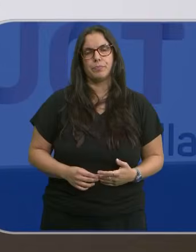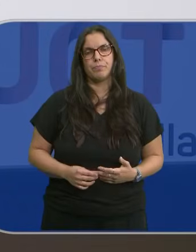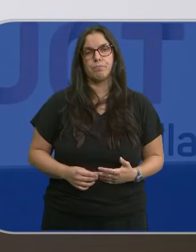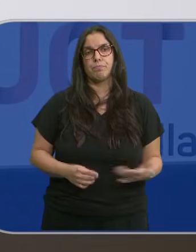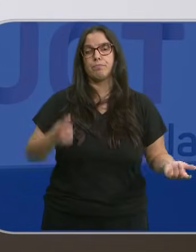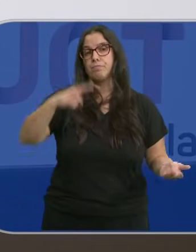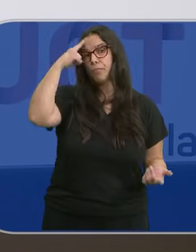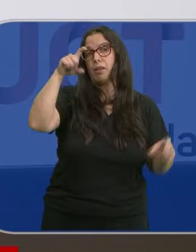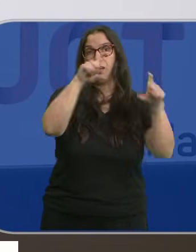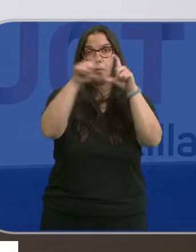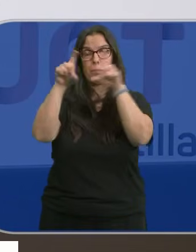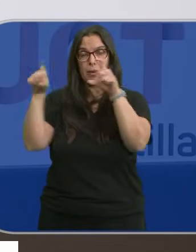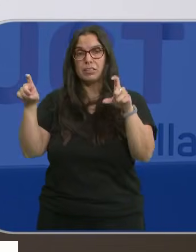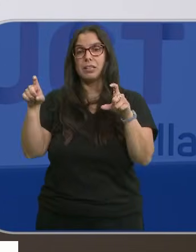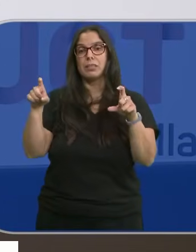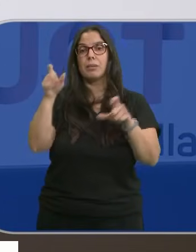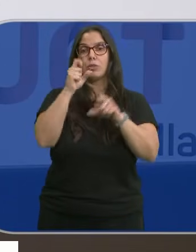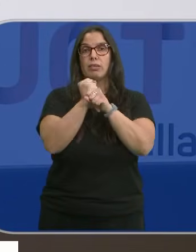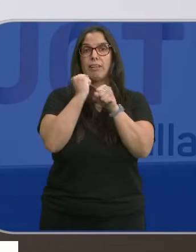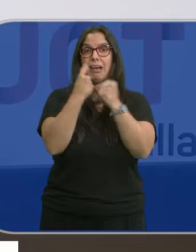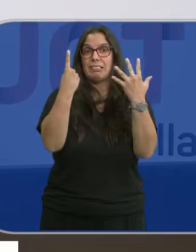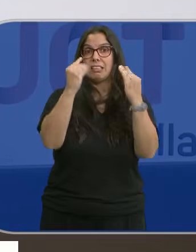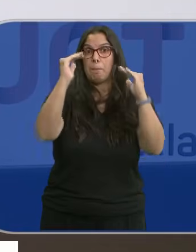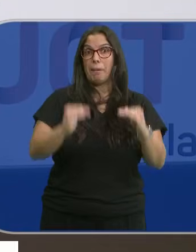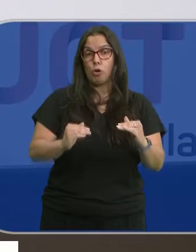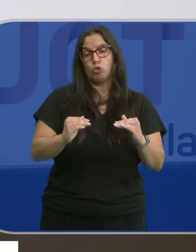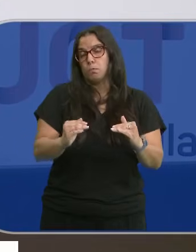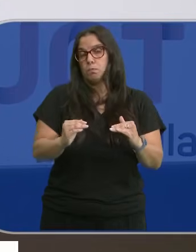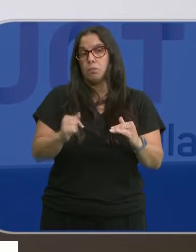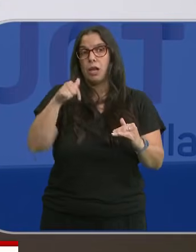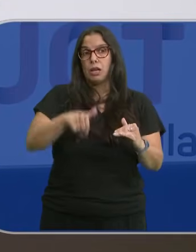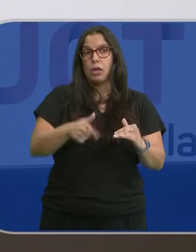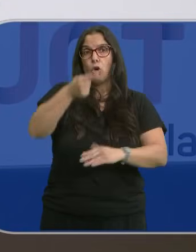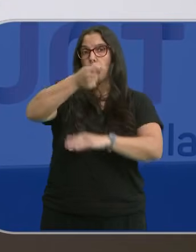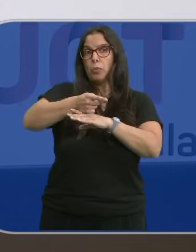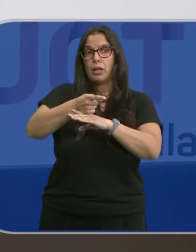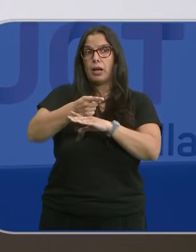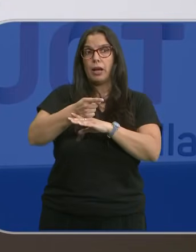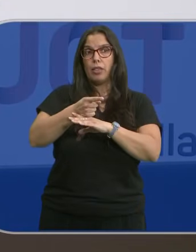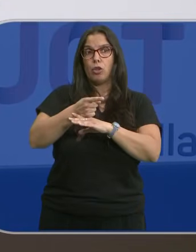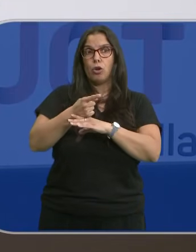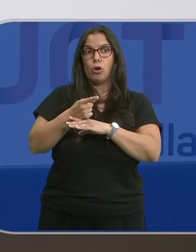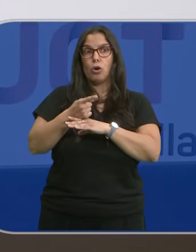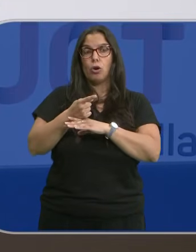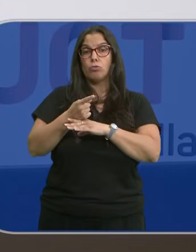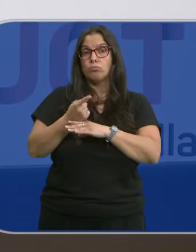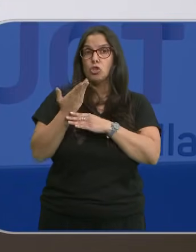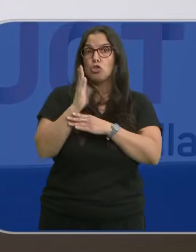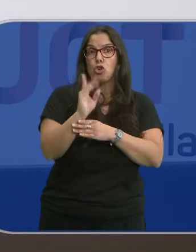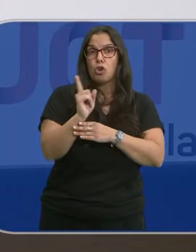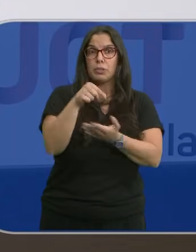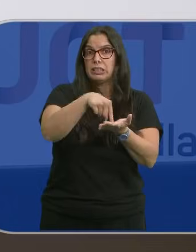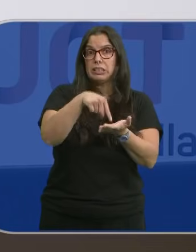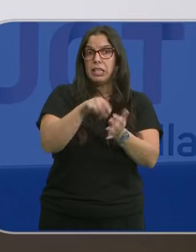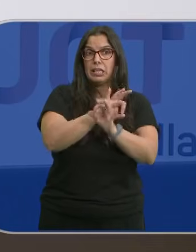Como sabéis, en las empresas de menos de 6 trabajadores, en este país no tienen la obligación de tener representatividad, por eso